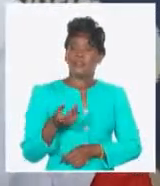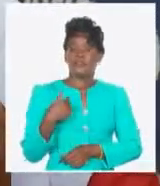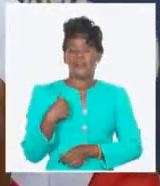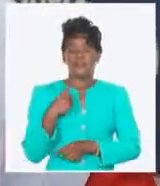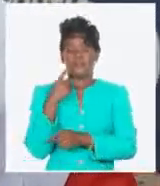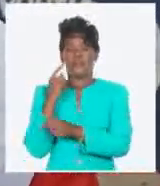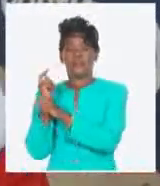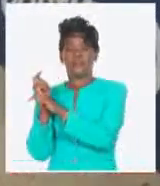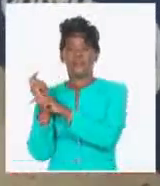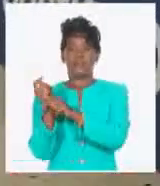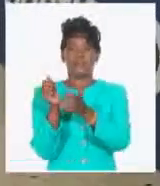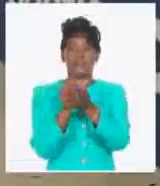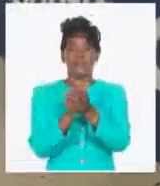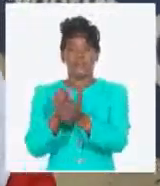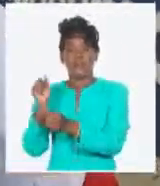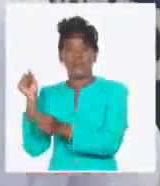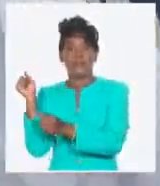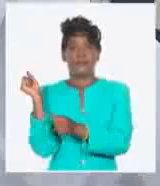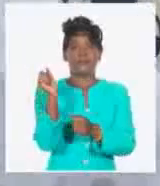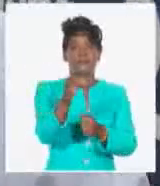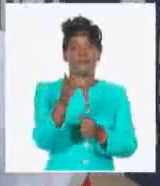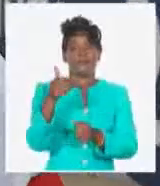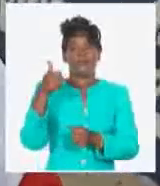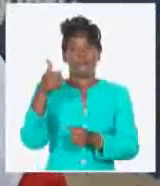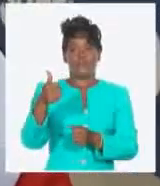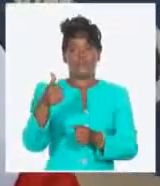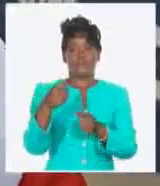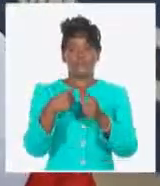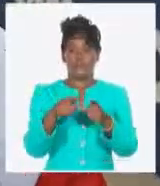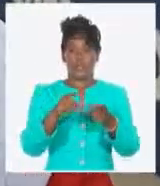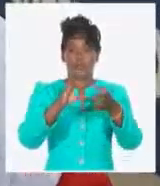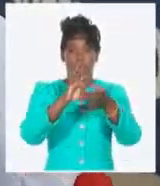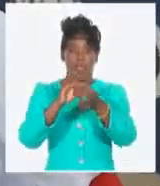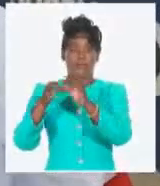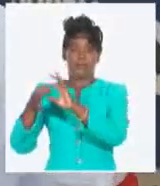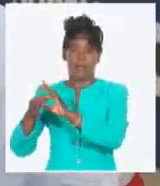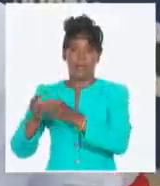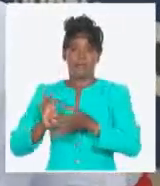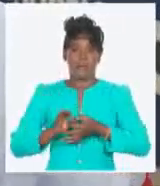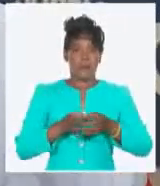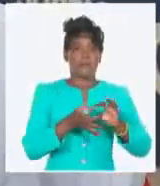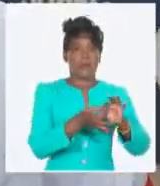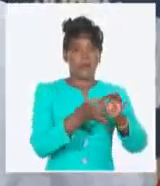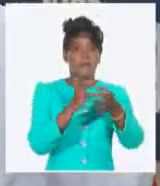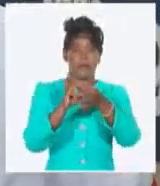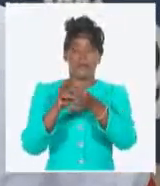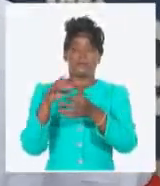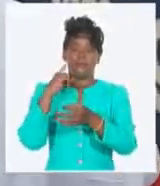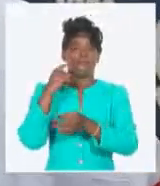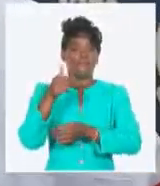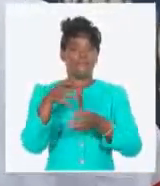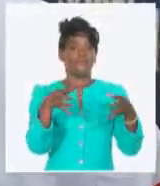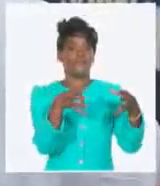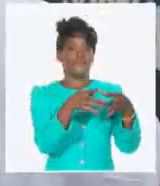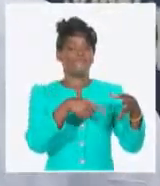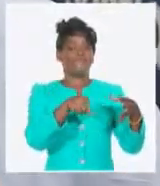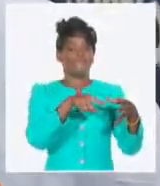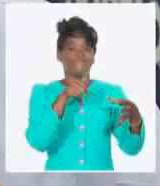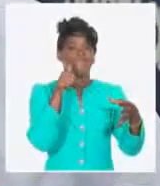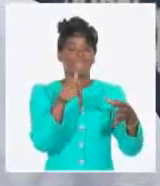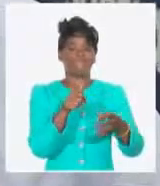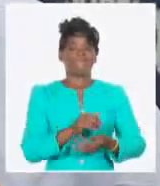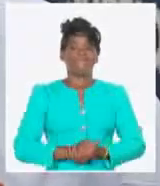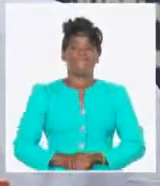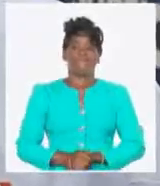aquí en estos panamericanos, ¿sabes? Y hay que afrontarlo con el mayor reto posible. ¿Cuánto